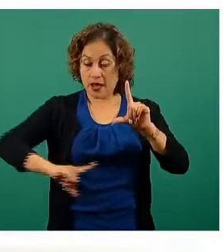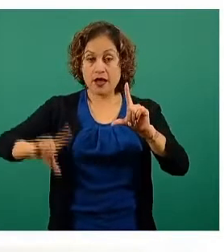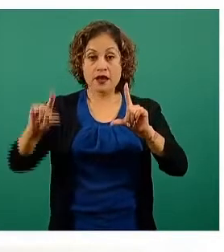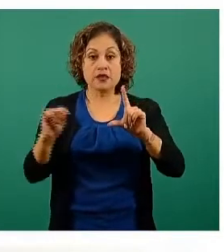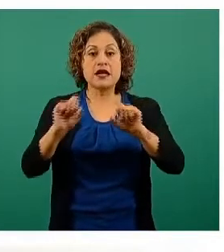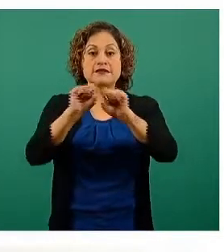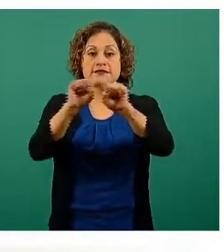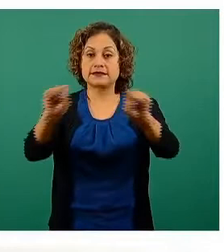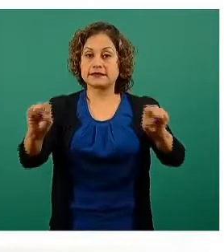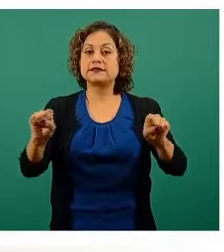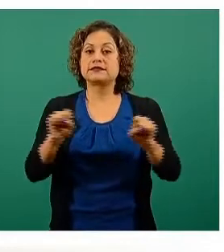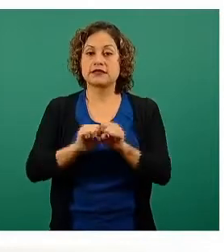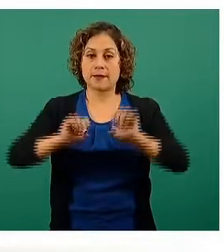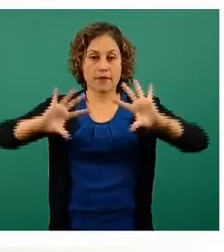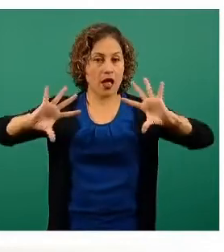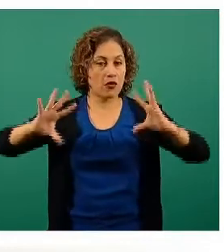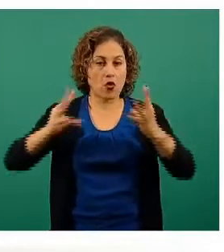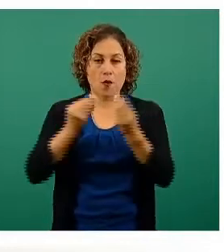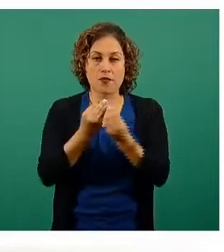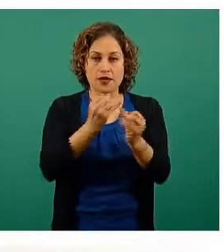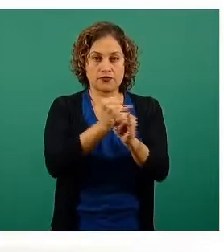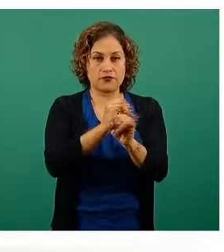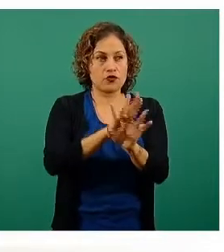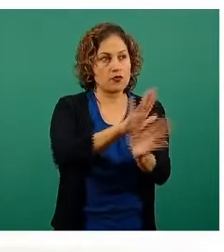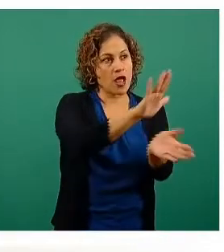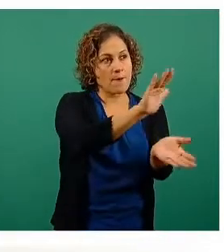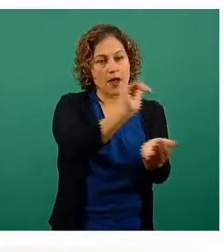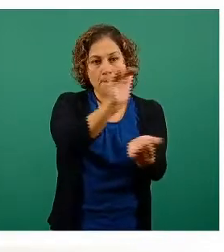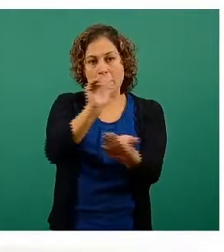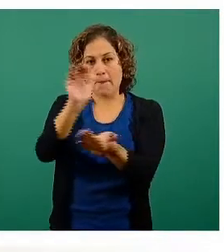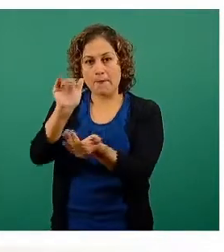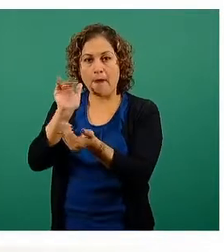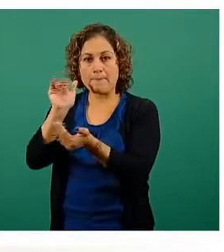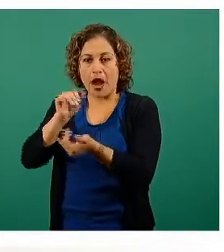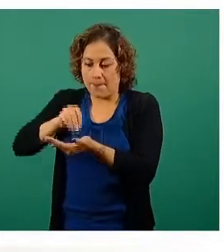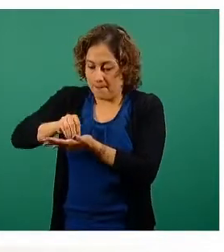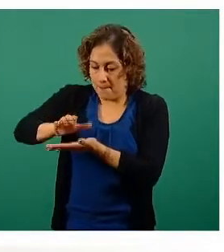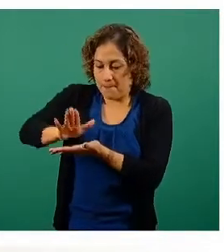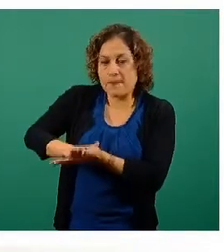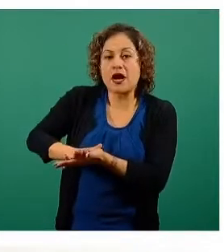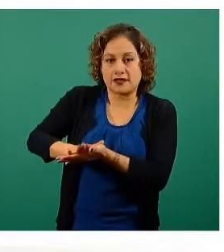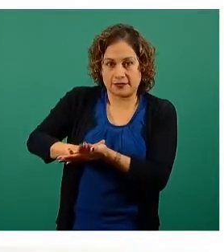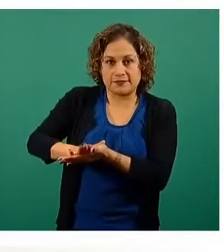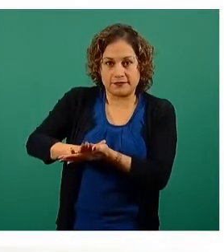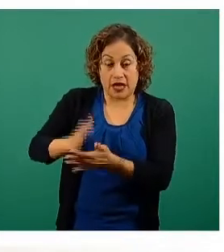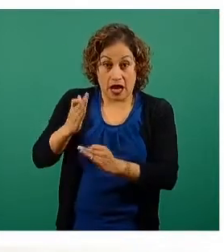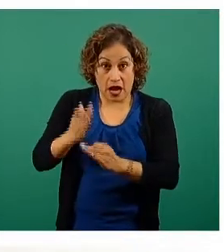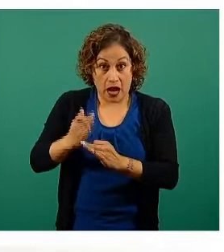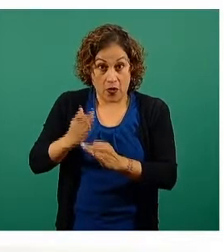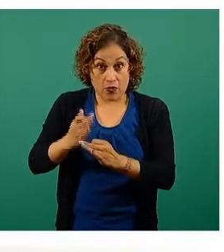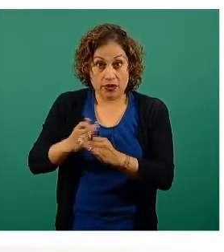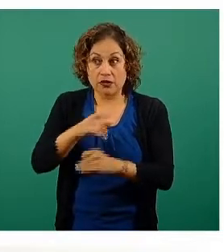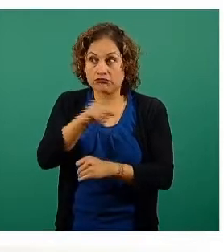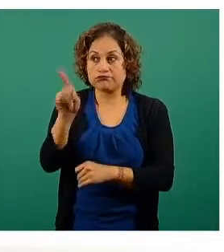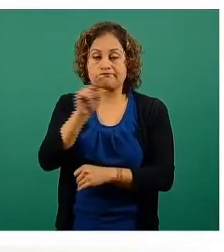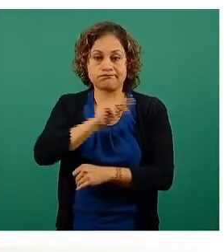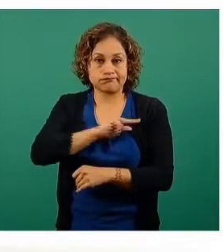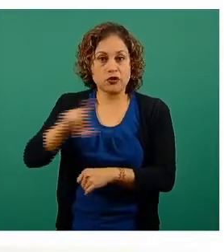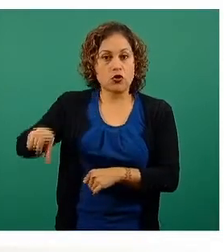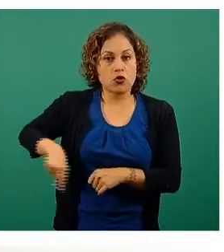esto? Que nos reportan todas las unidades, sean públicas o privadas. Llevamos cuantificados ya